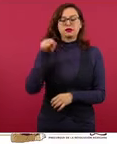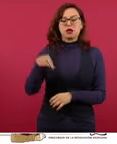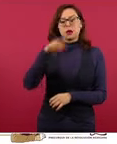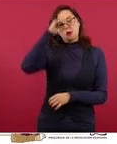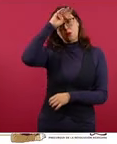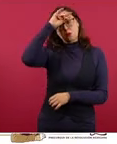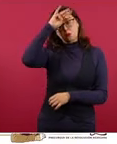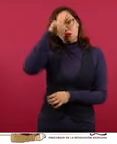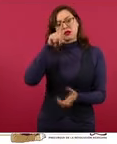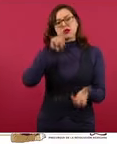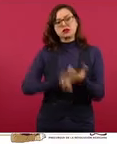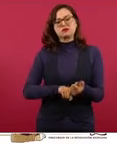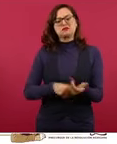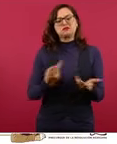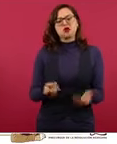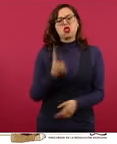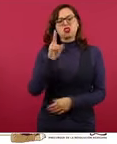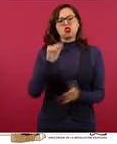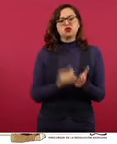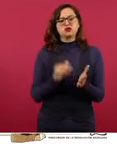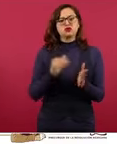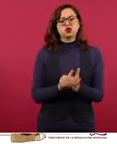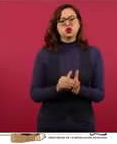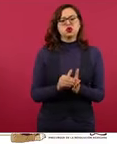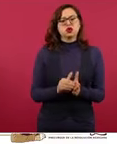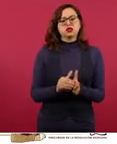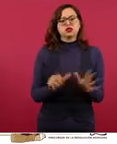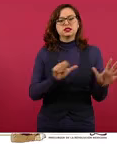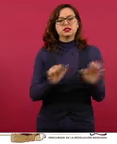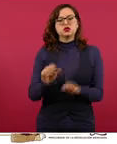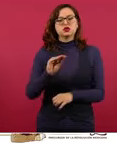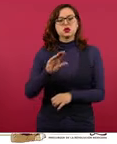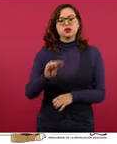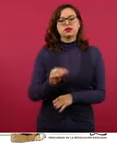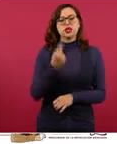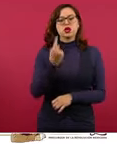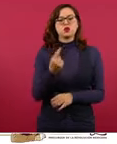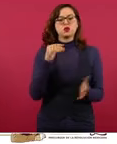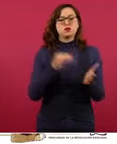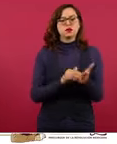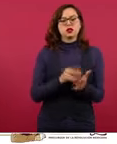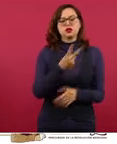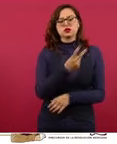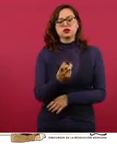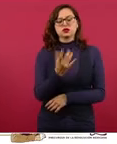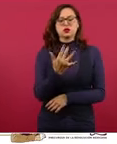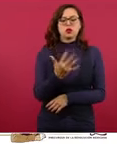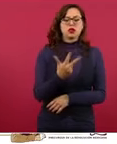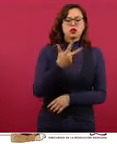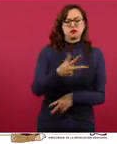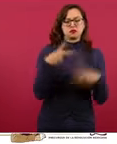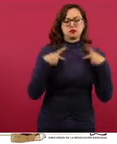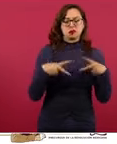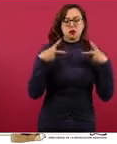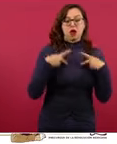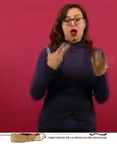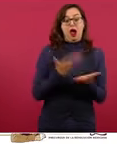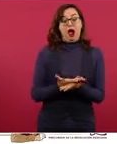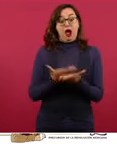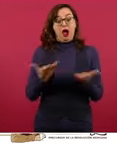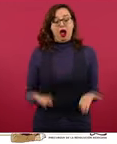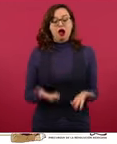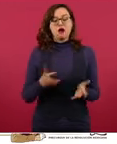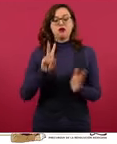2 millones 691 mil 258 habitantes 2020 la población es de